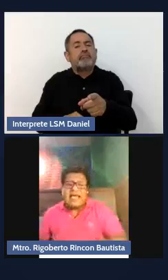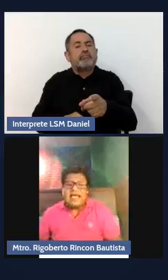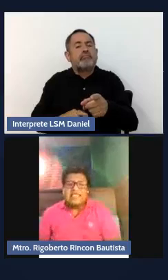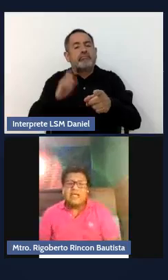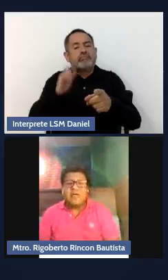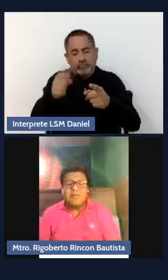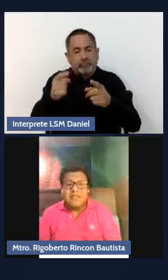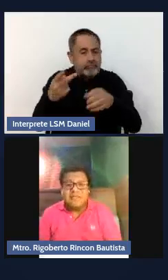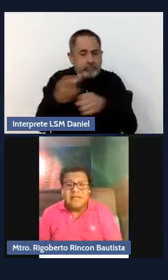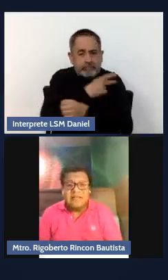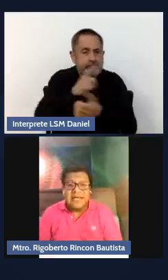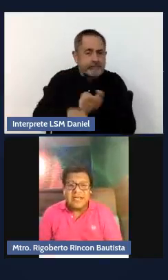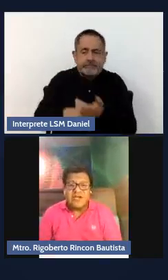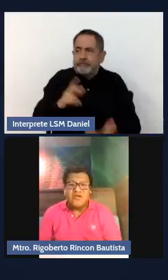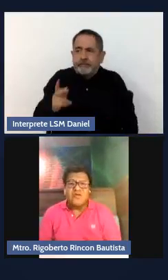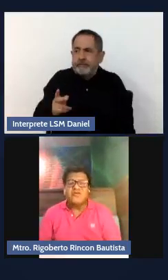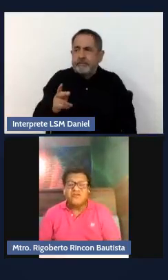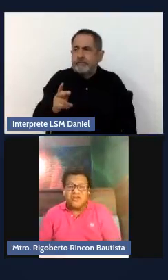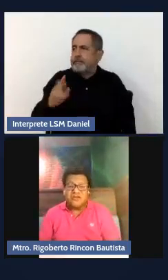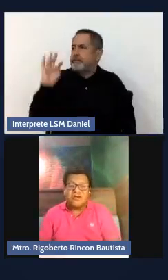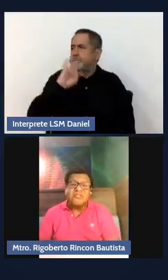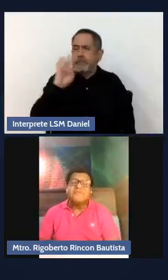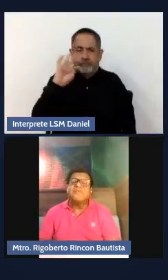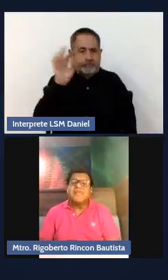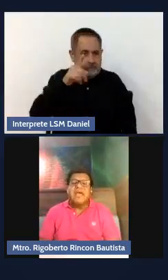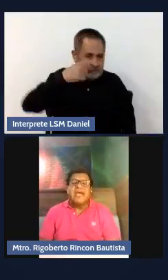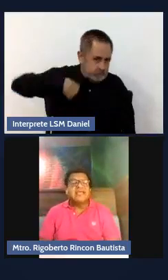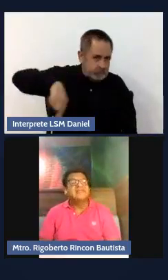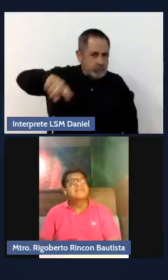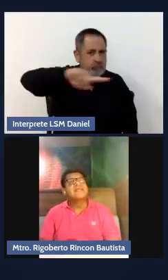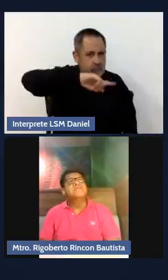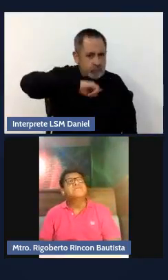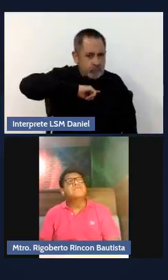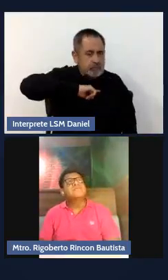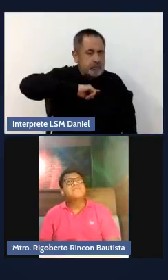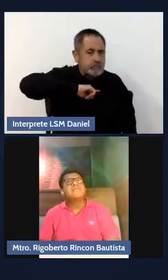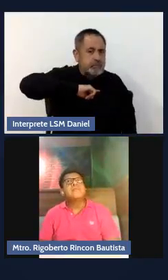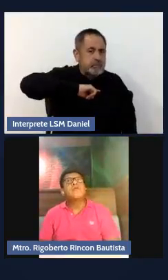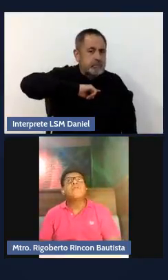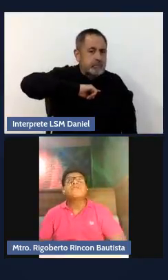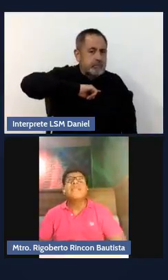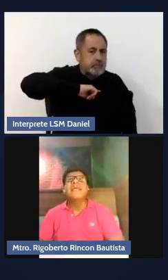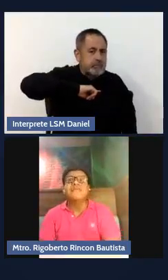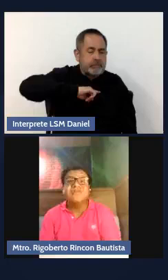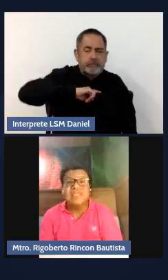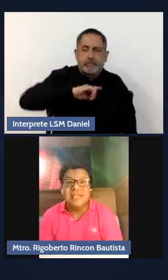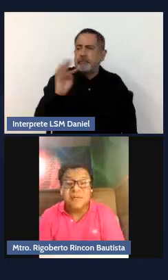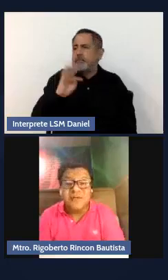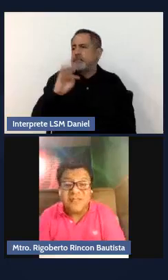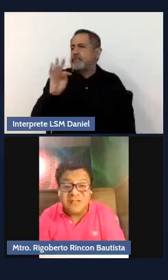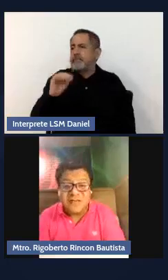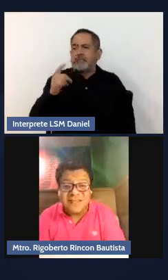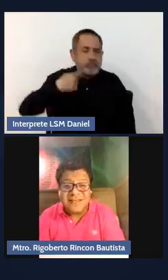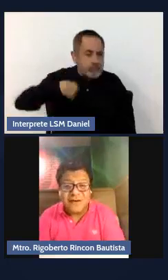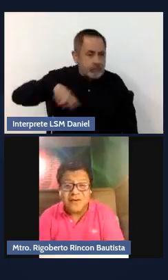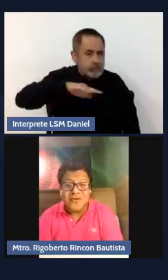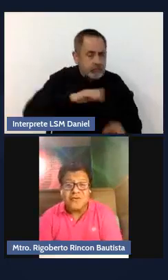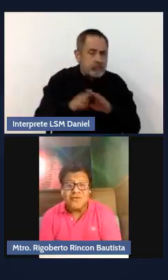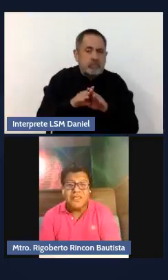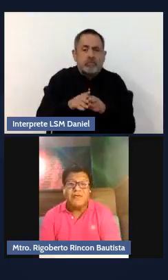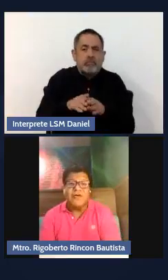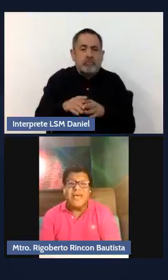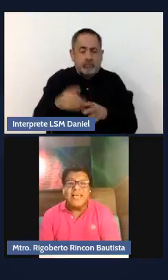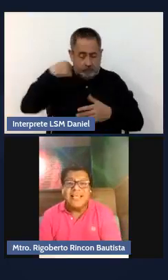si completamente nosotros, este, cómo sería entonces el proceso de desarrollo